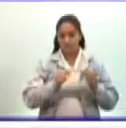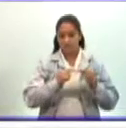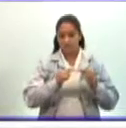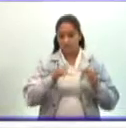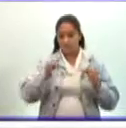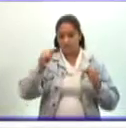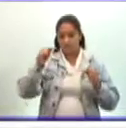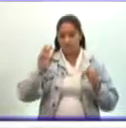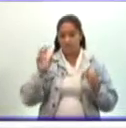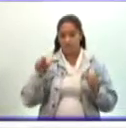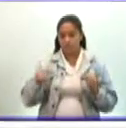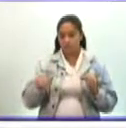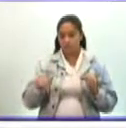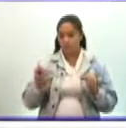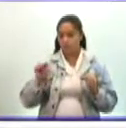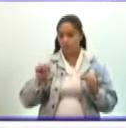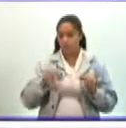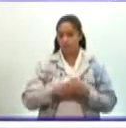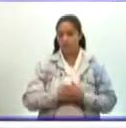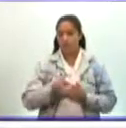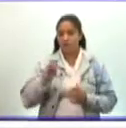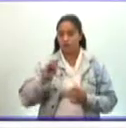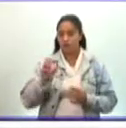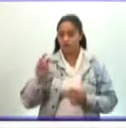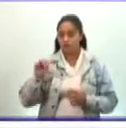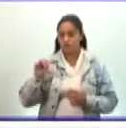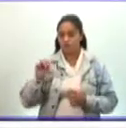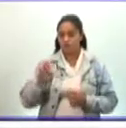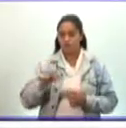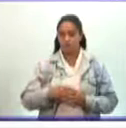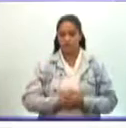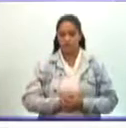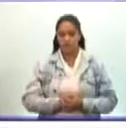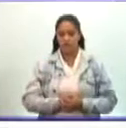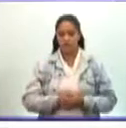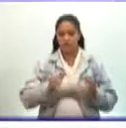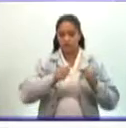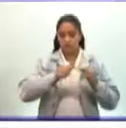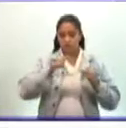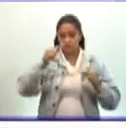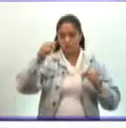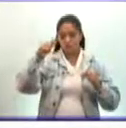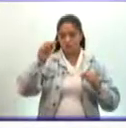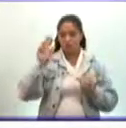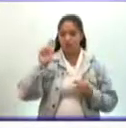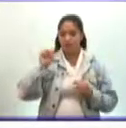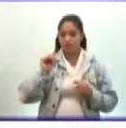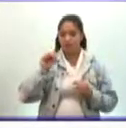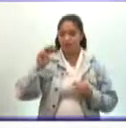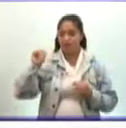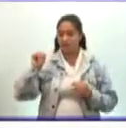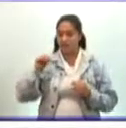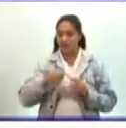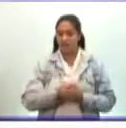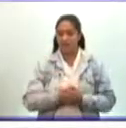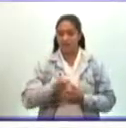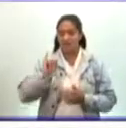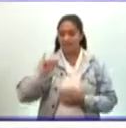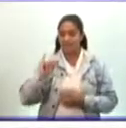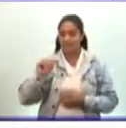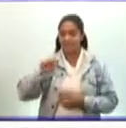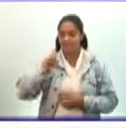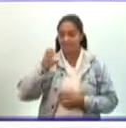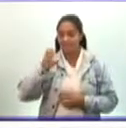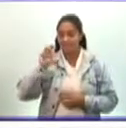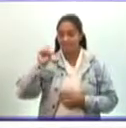es 9 centímetros. La longitud del segmento NM, que es 6 centímetros. Y